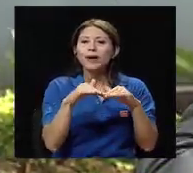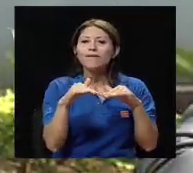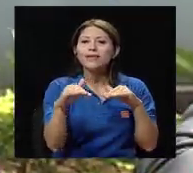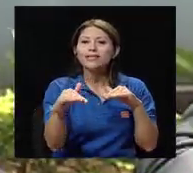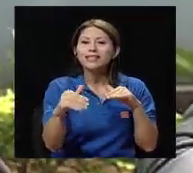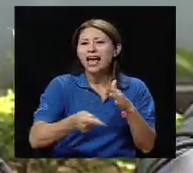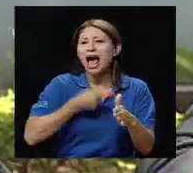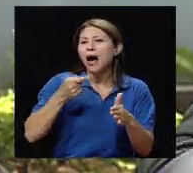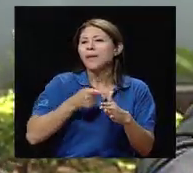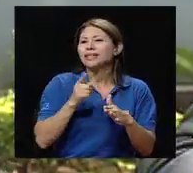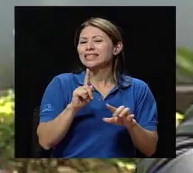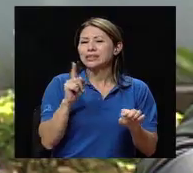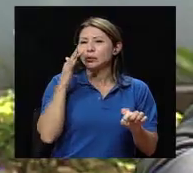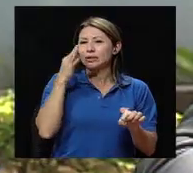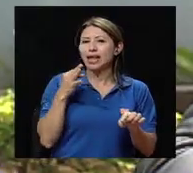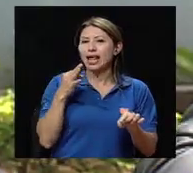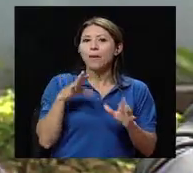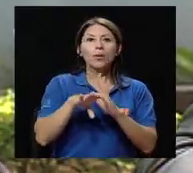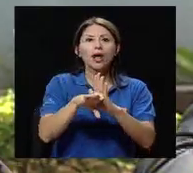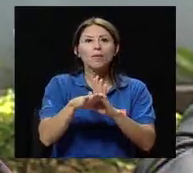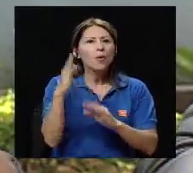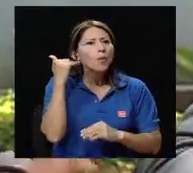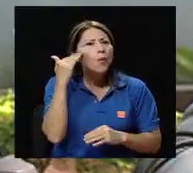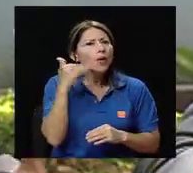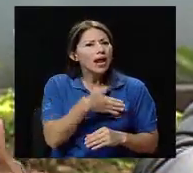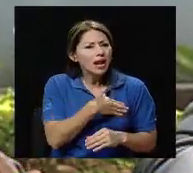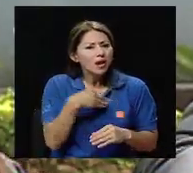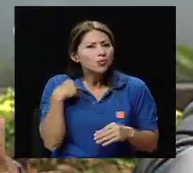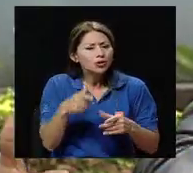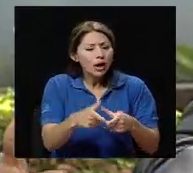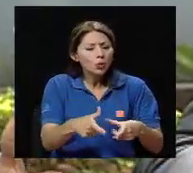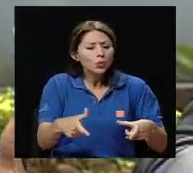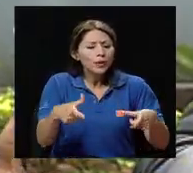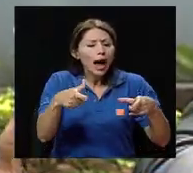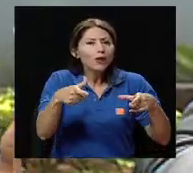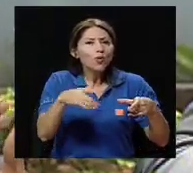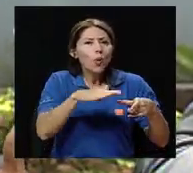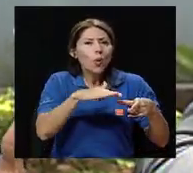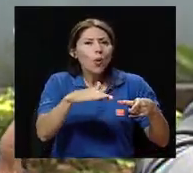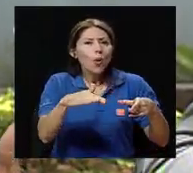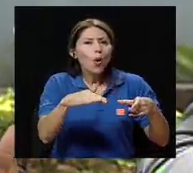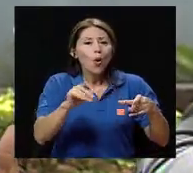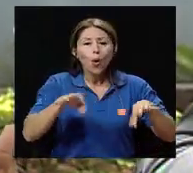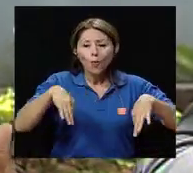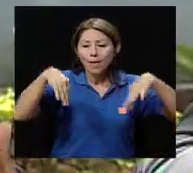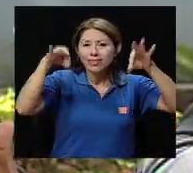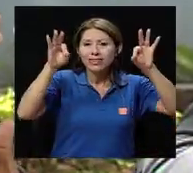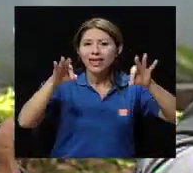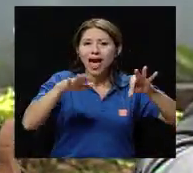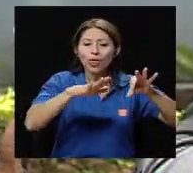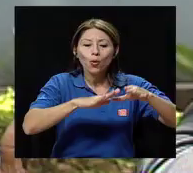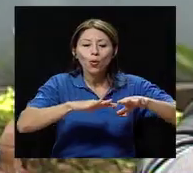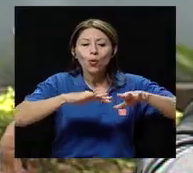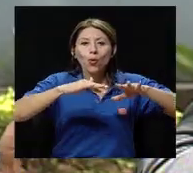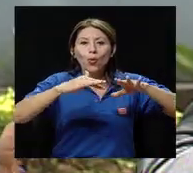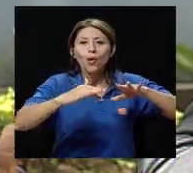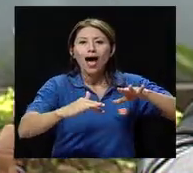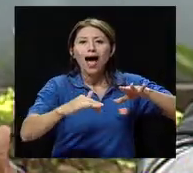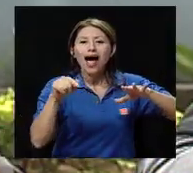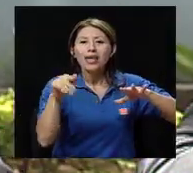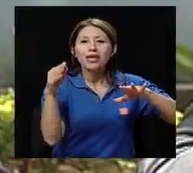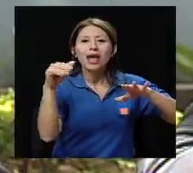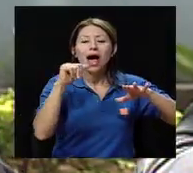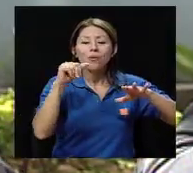normalmente no se maneja. Por ejemplo, ¿por qué le gusta un tarro? ¿Por qué le gusta un manteado? Porque le propicia una superficie donde la hembra puede colocar los